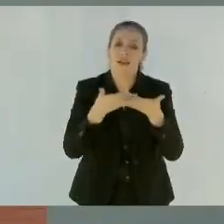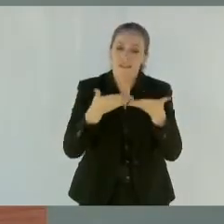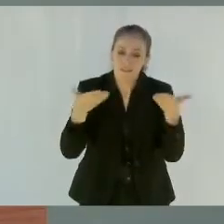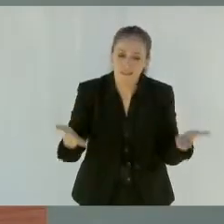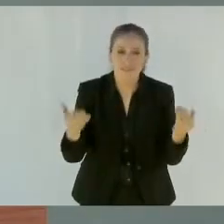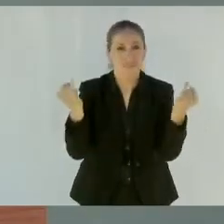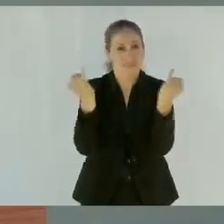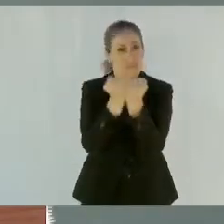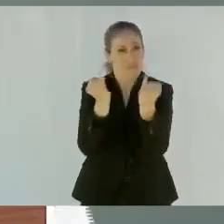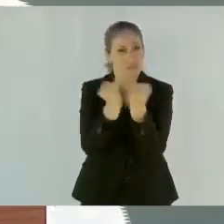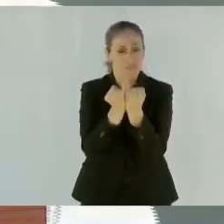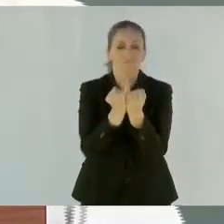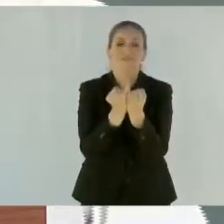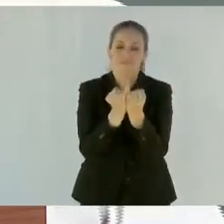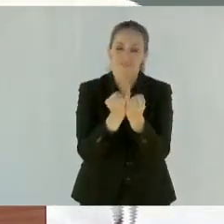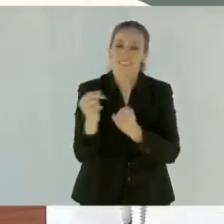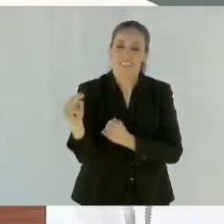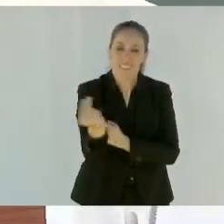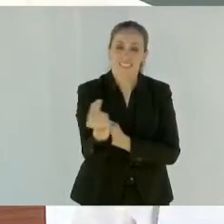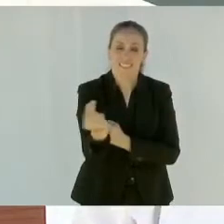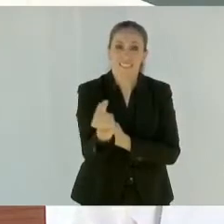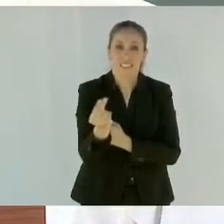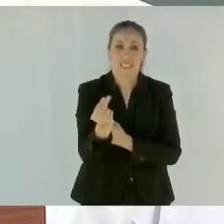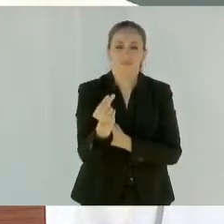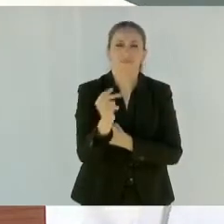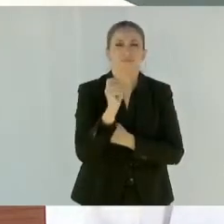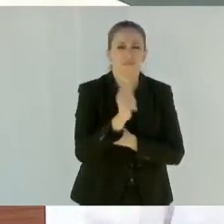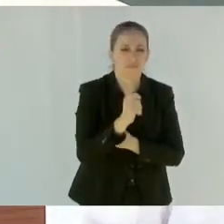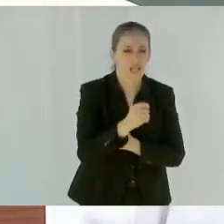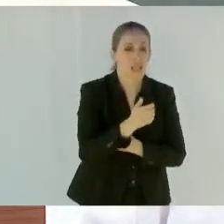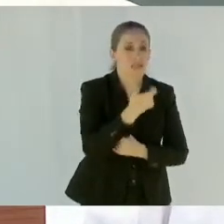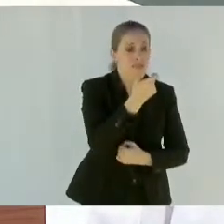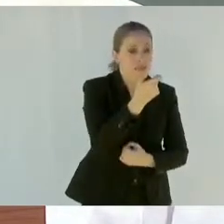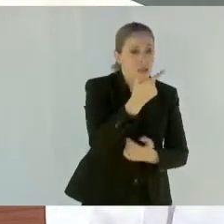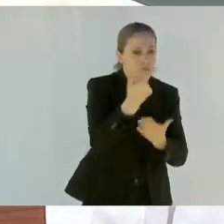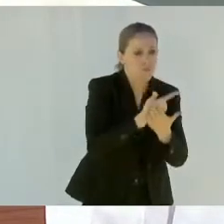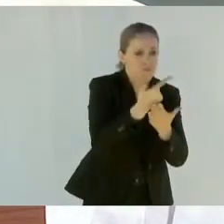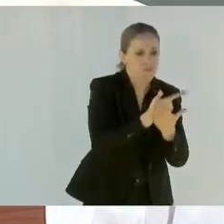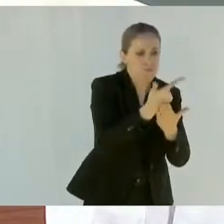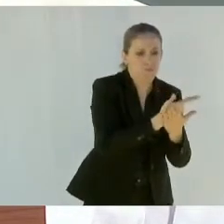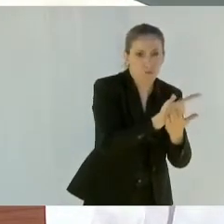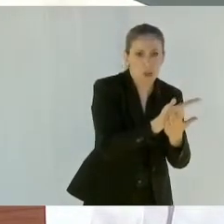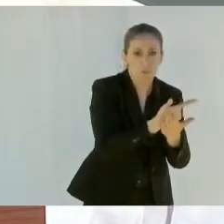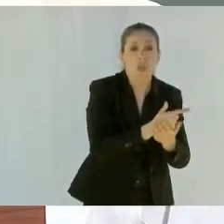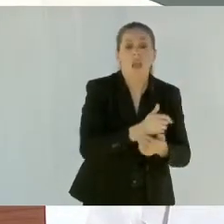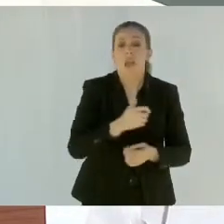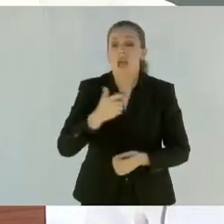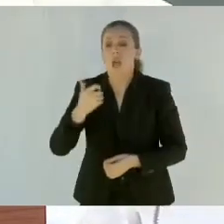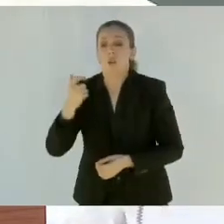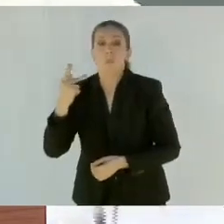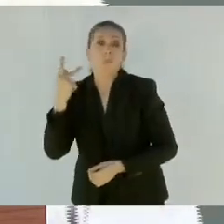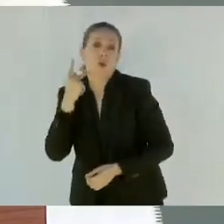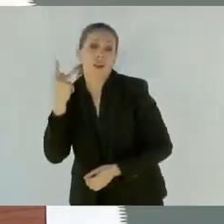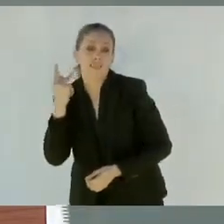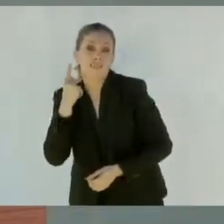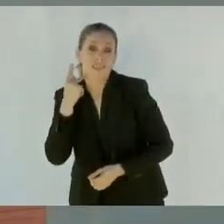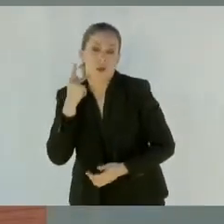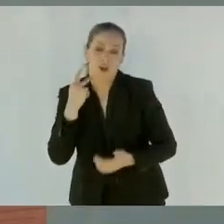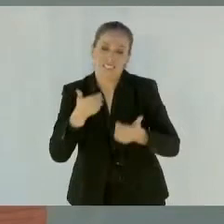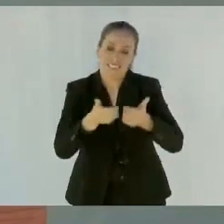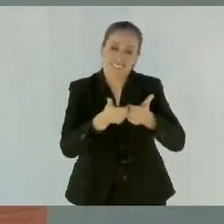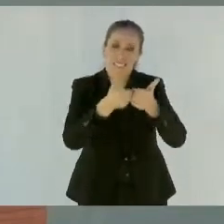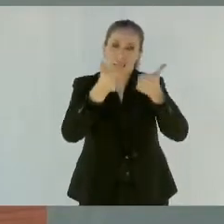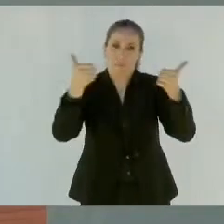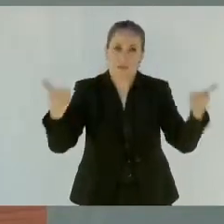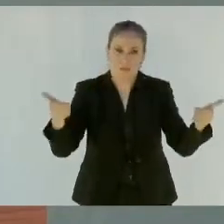necesita es separar al poder económico del poder político, para que el gobierno represente